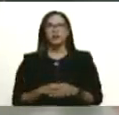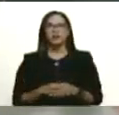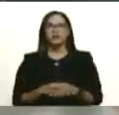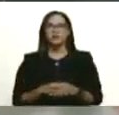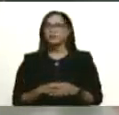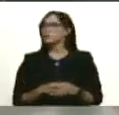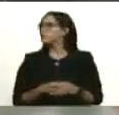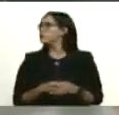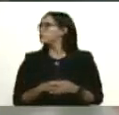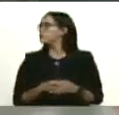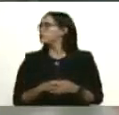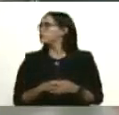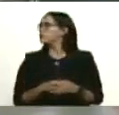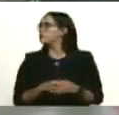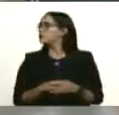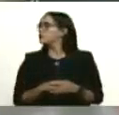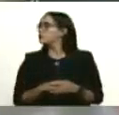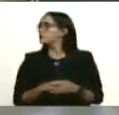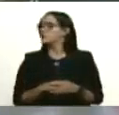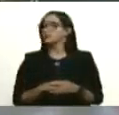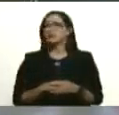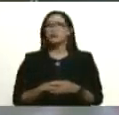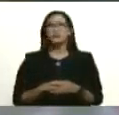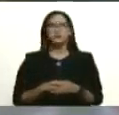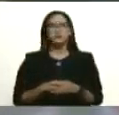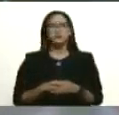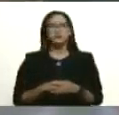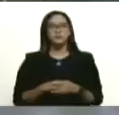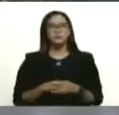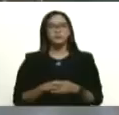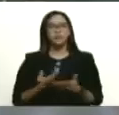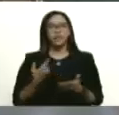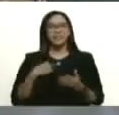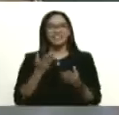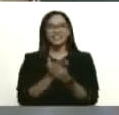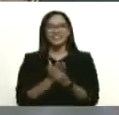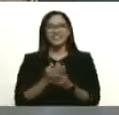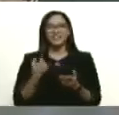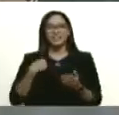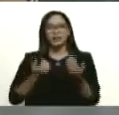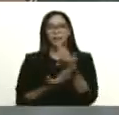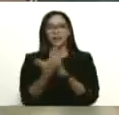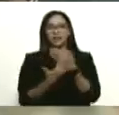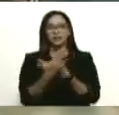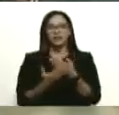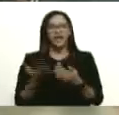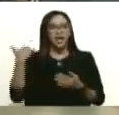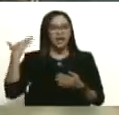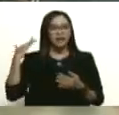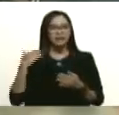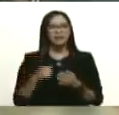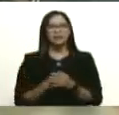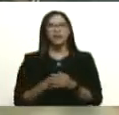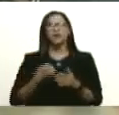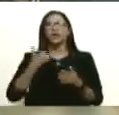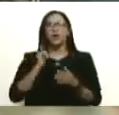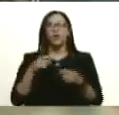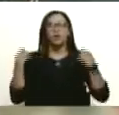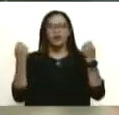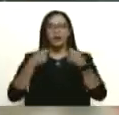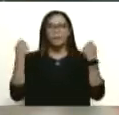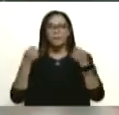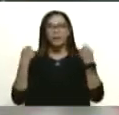material impreso de las revistas que tenían los grandes medios impresos del país en la época, en los que hubo una campaña